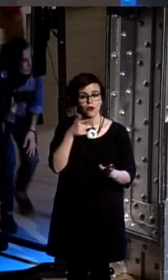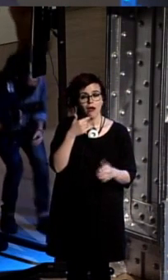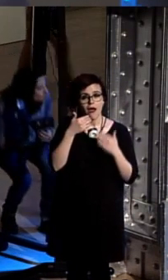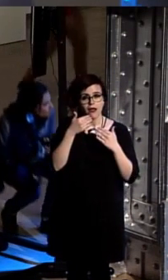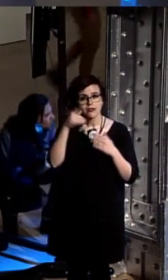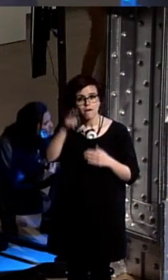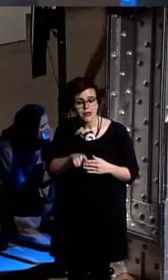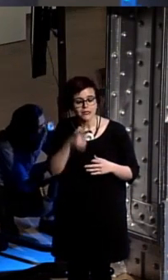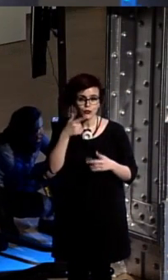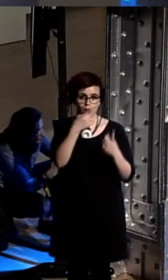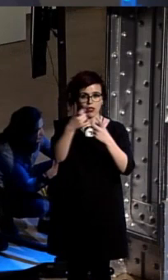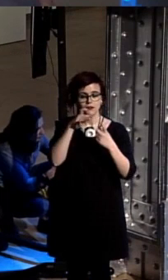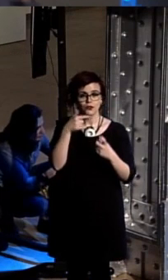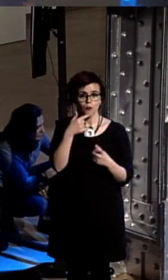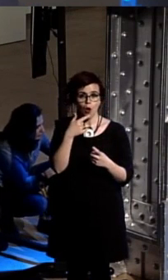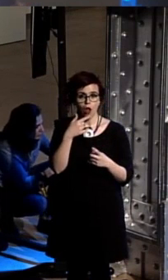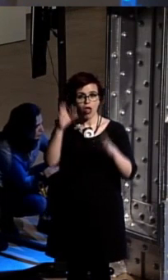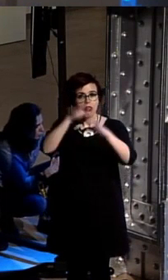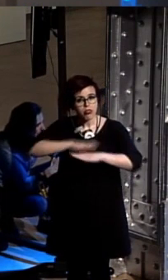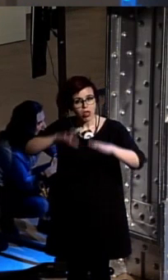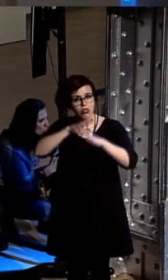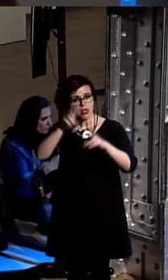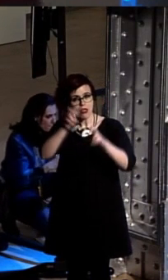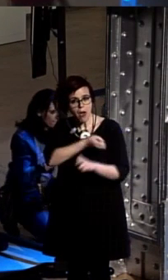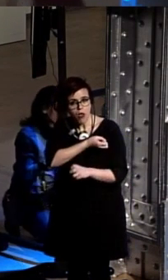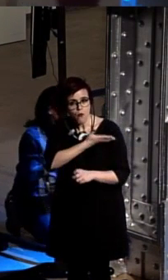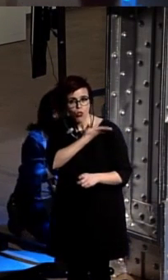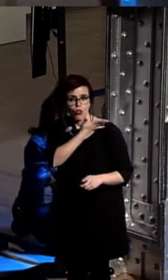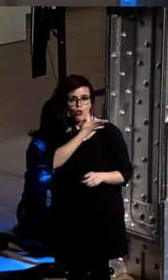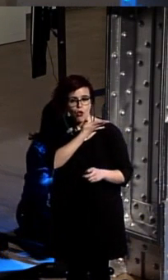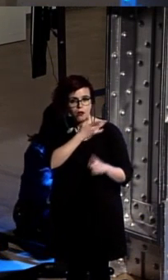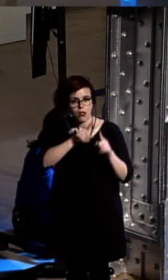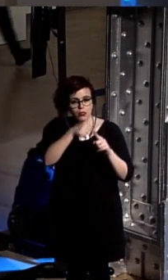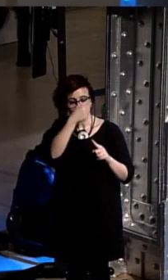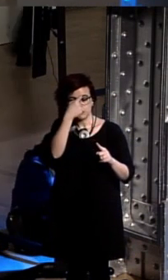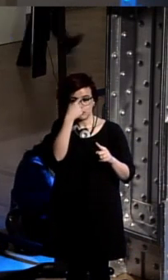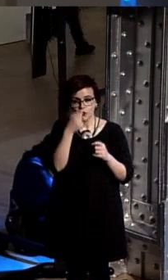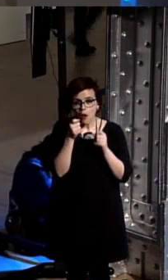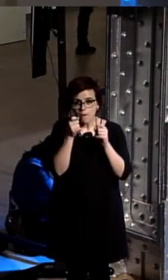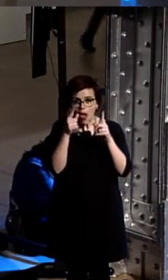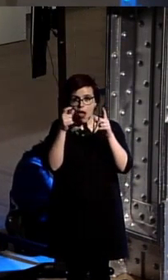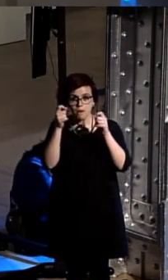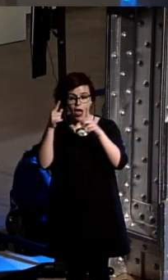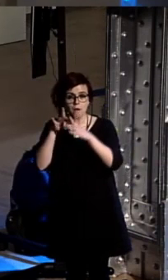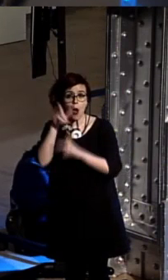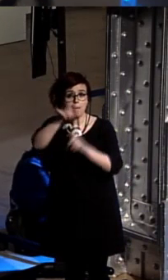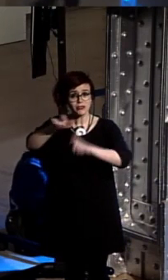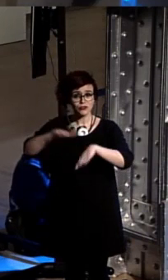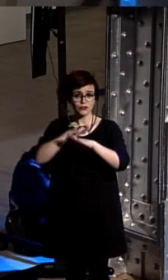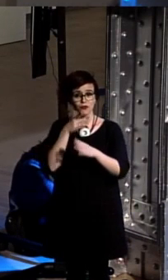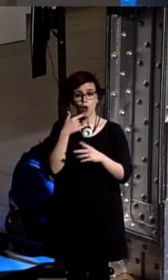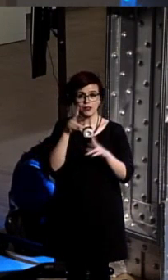las ciencias de la emoción. Es decir, ahora mismo hay mucha gente que se burla de